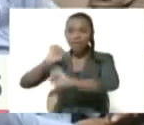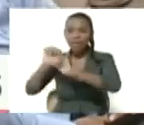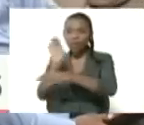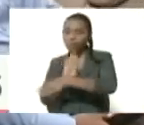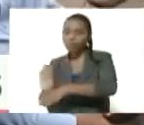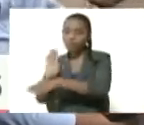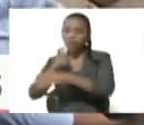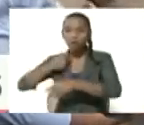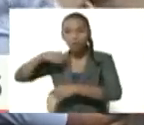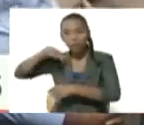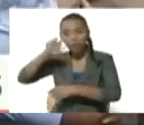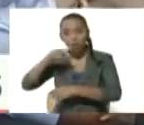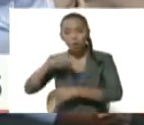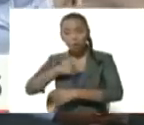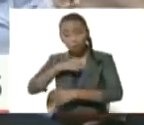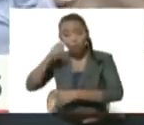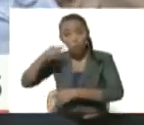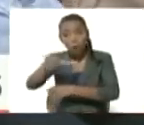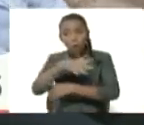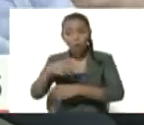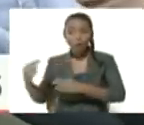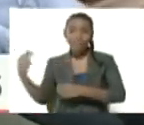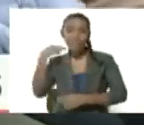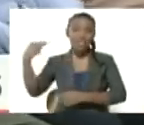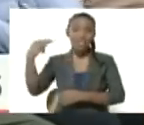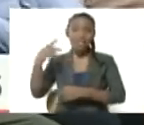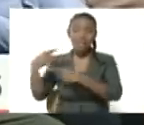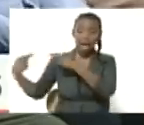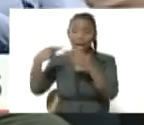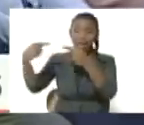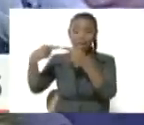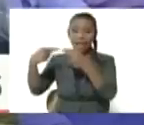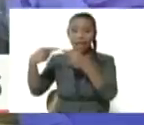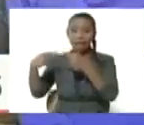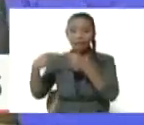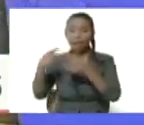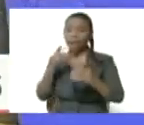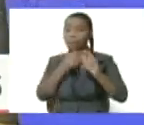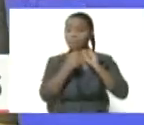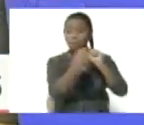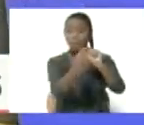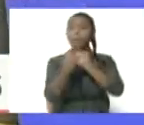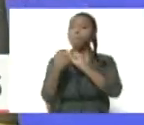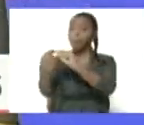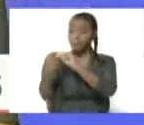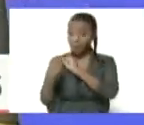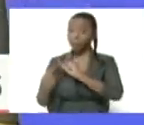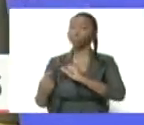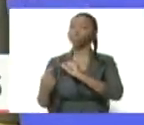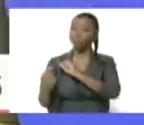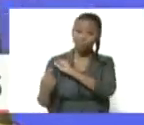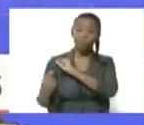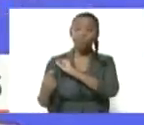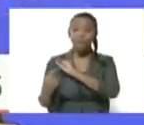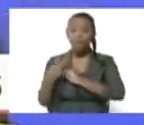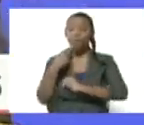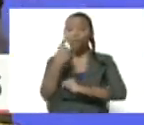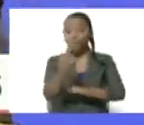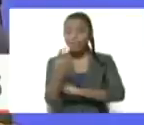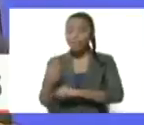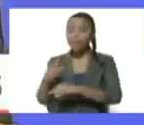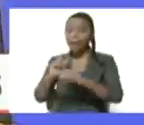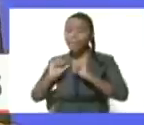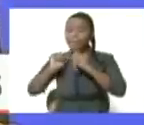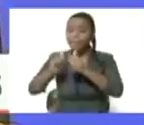nuestro pueblo que está siendo víctima de la guerra. Bueno, han sido discusiones muy ricas, por supuesto, como usted lo decía a la entrada,